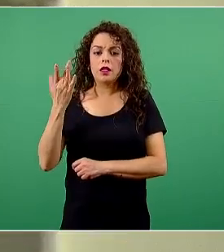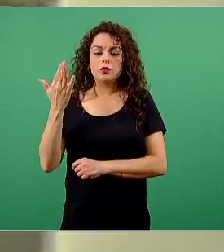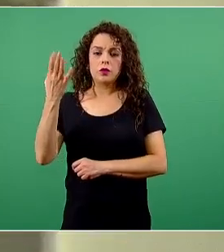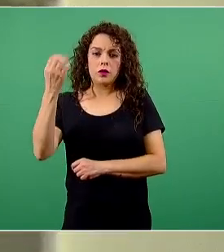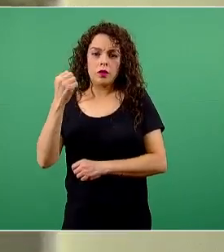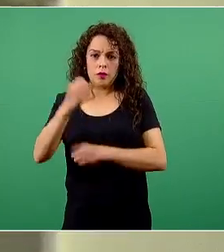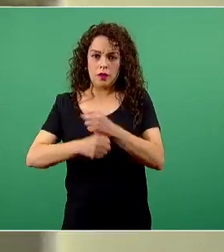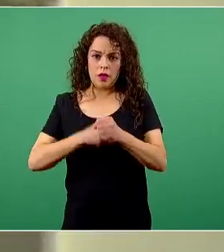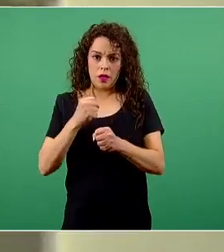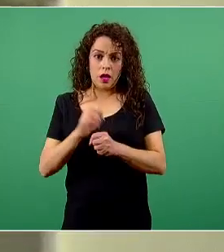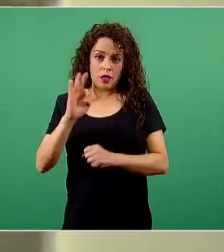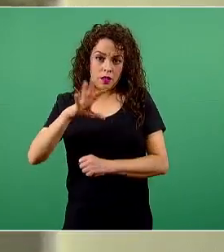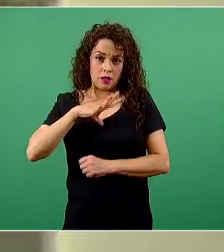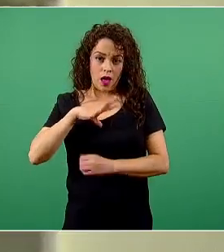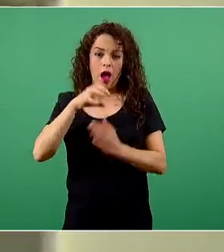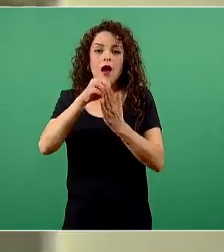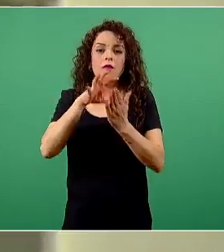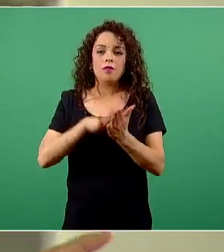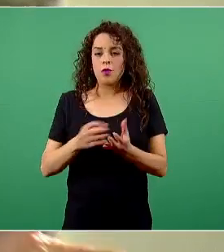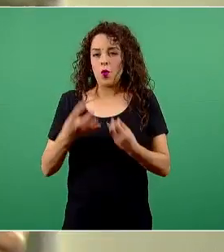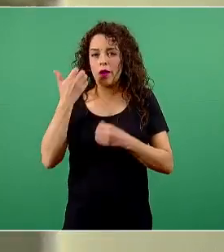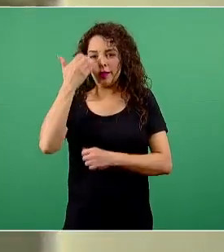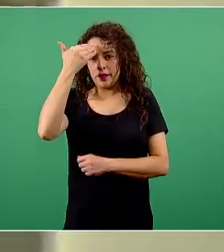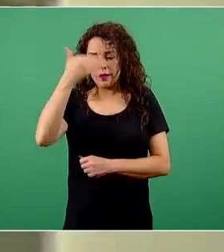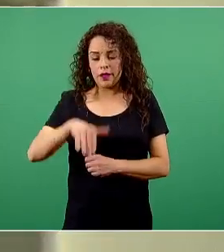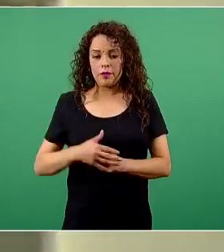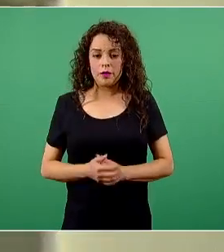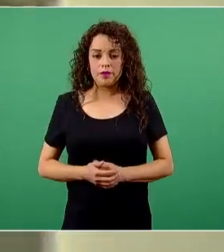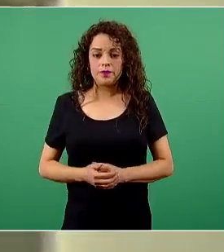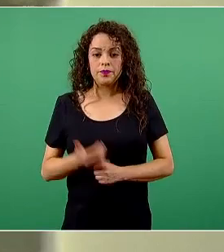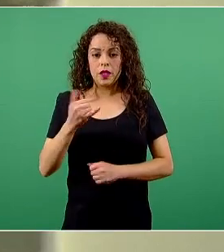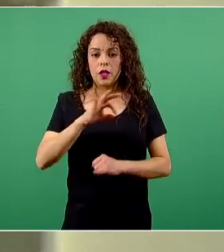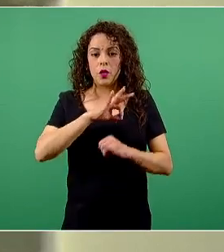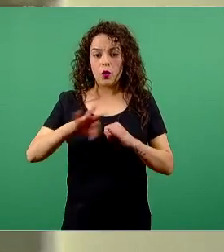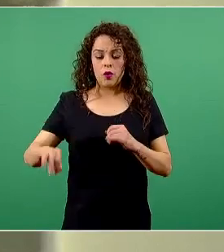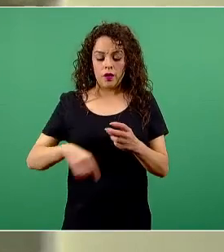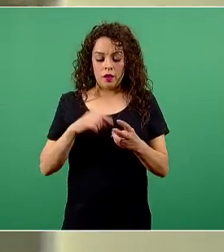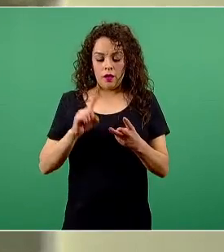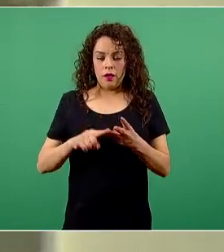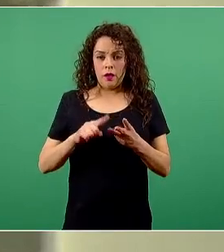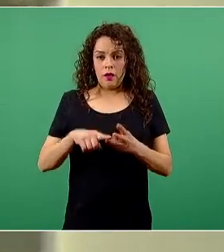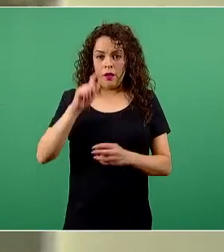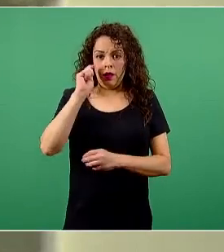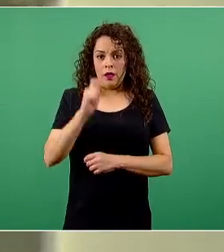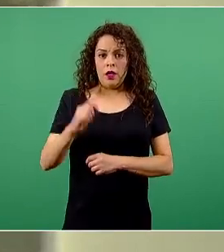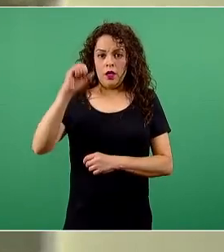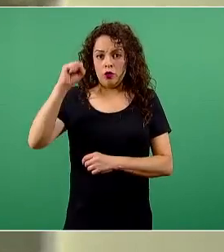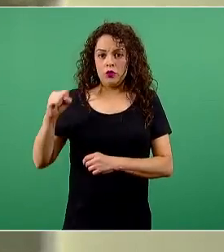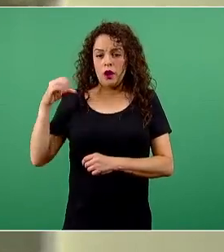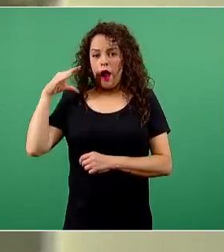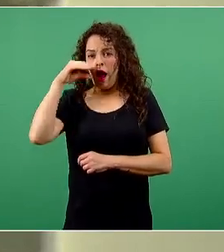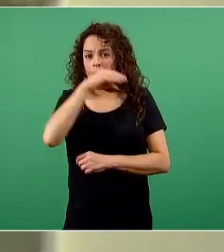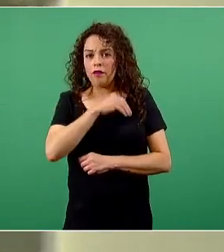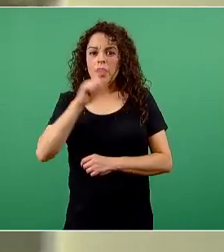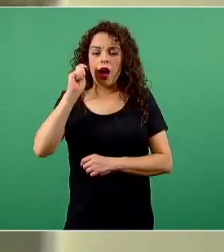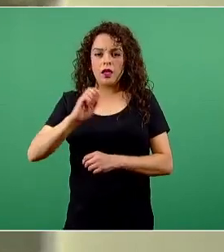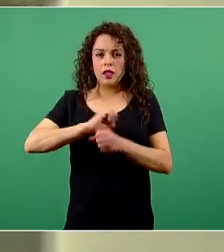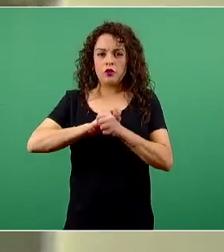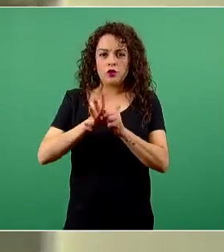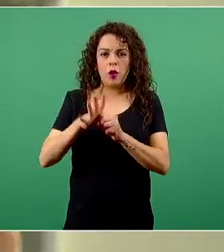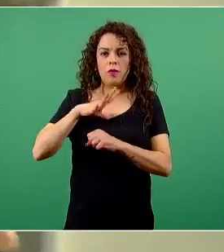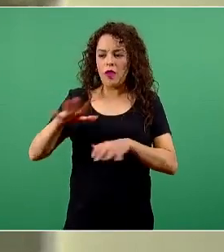lo tiene. Y por último, de la variante sudafricana del COVID,